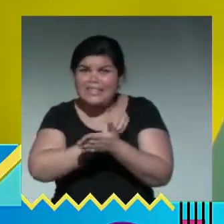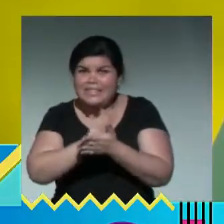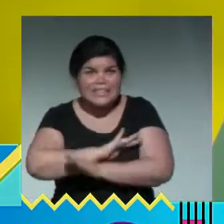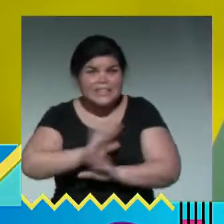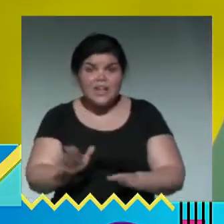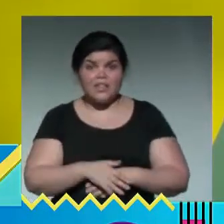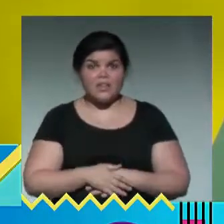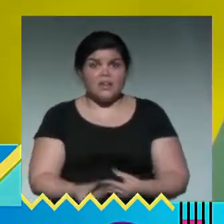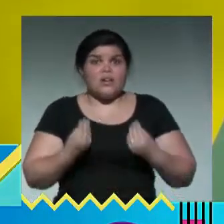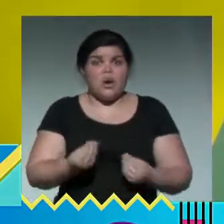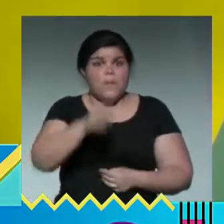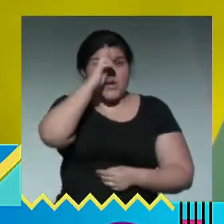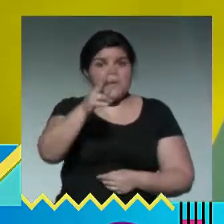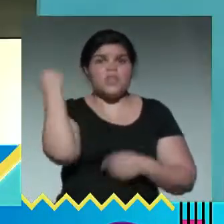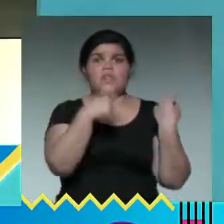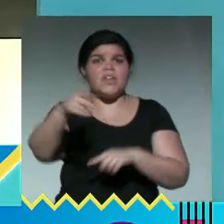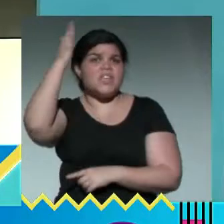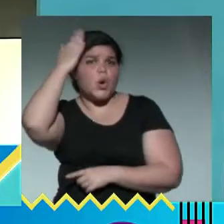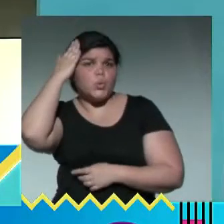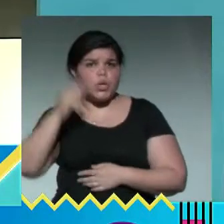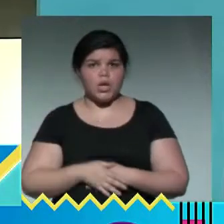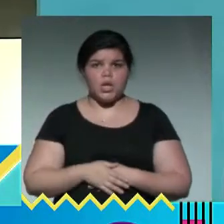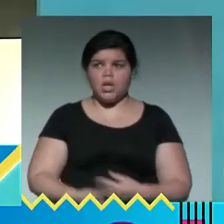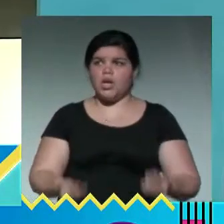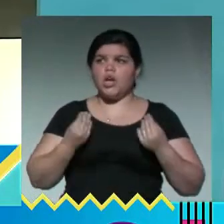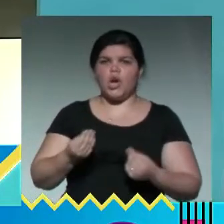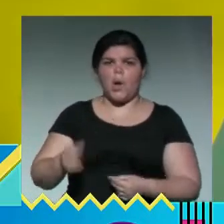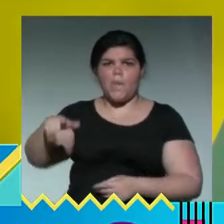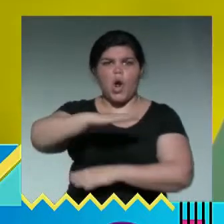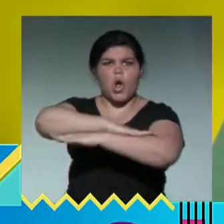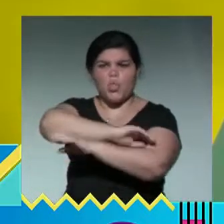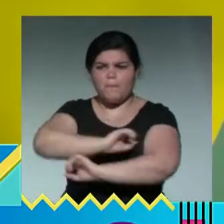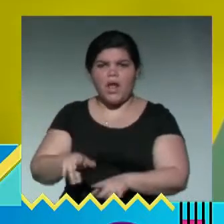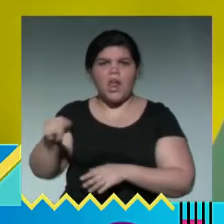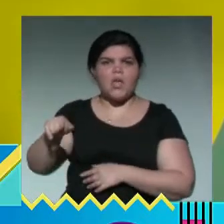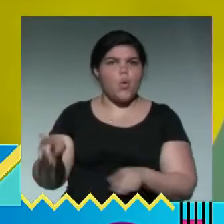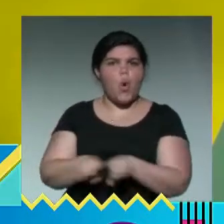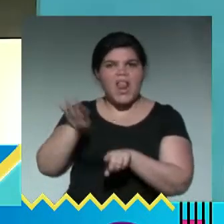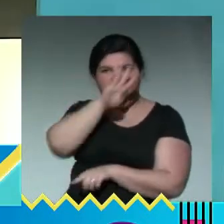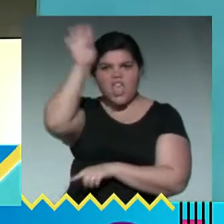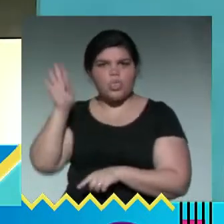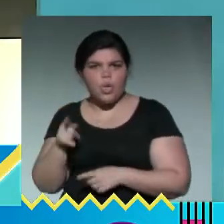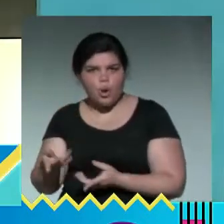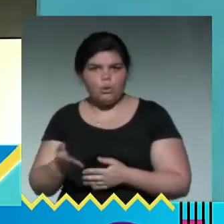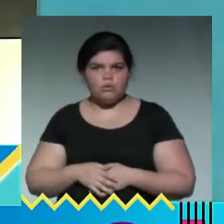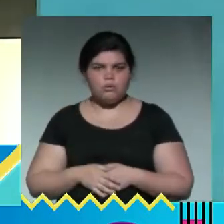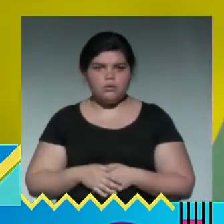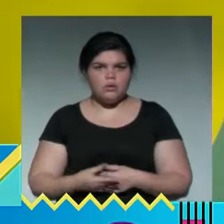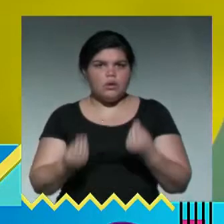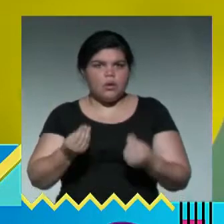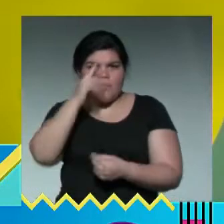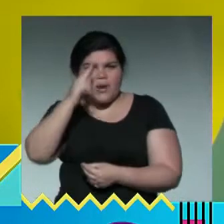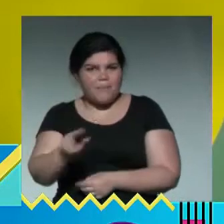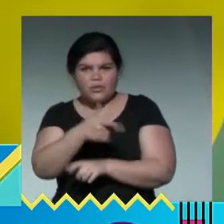diversidad cultural si alguien se porta mal y le dicen, es un indio? Bien, no hay